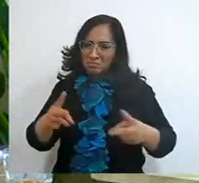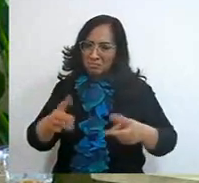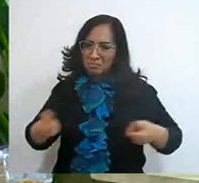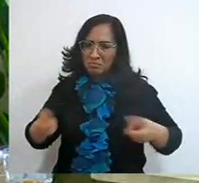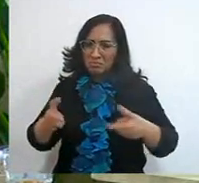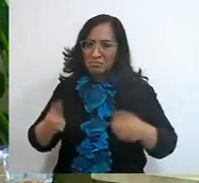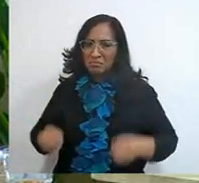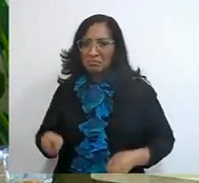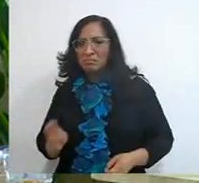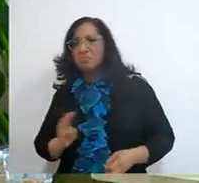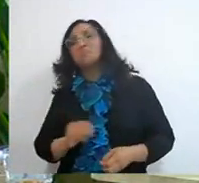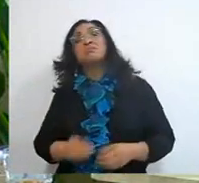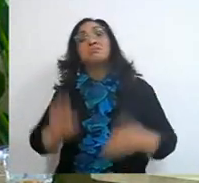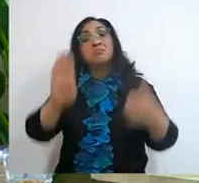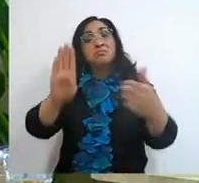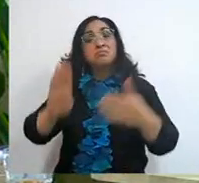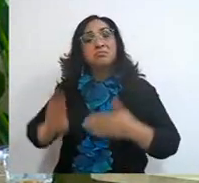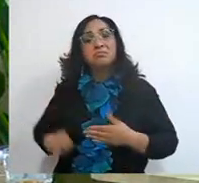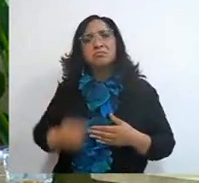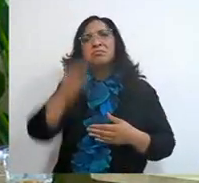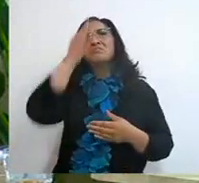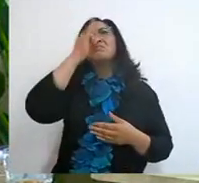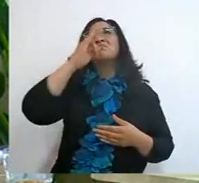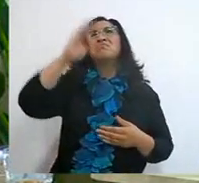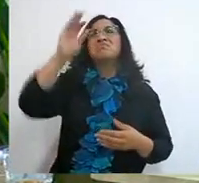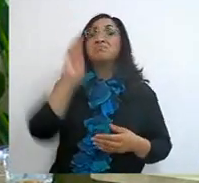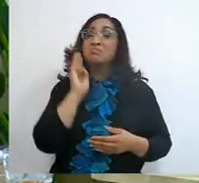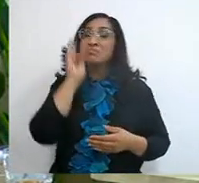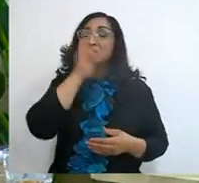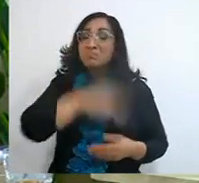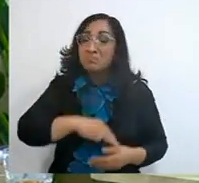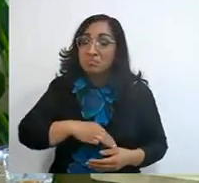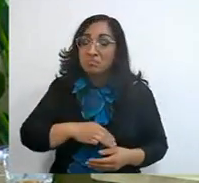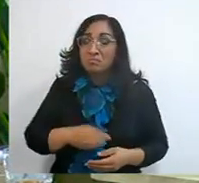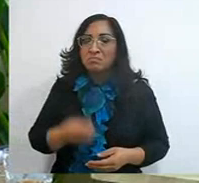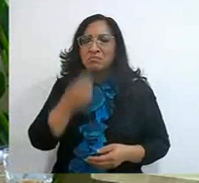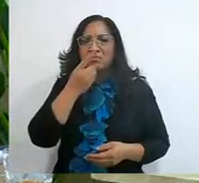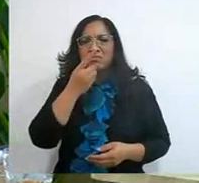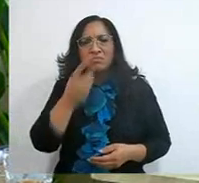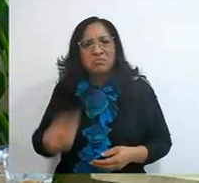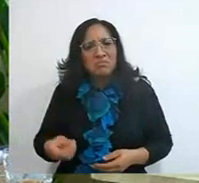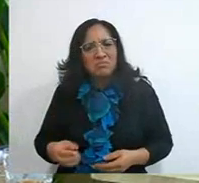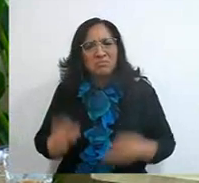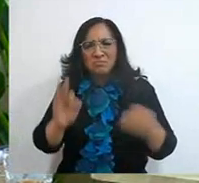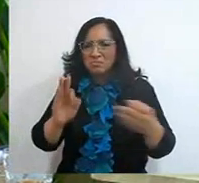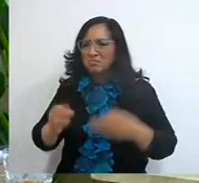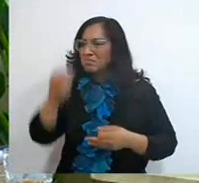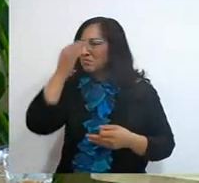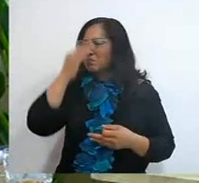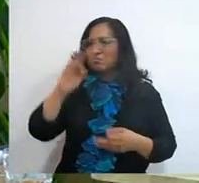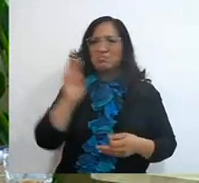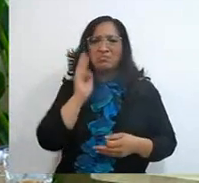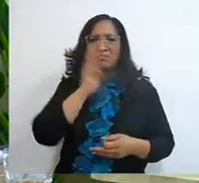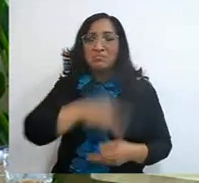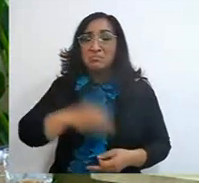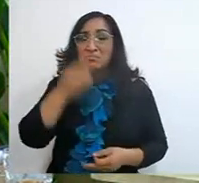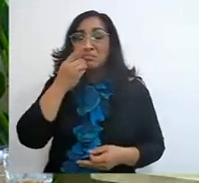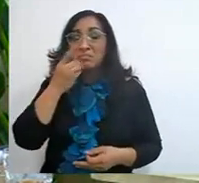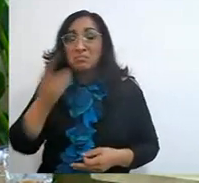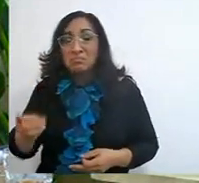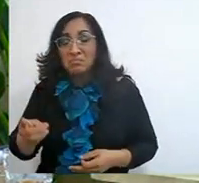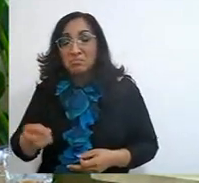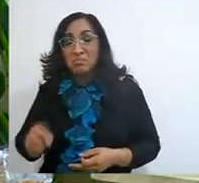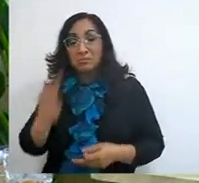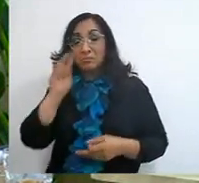casa del que jura falsamente. Sí, Señor. Y juran, Padre, falsamente, diciendo que